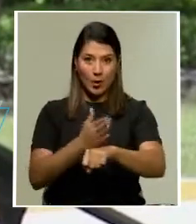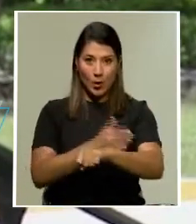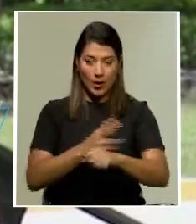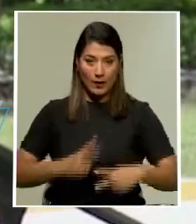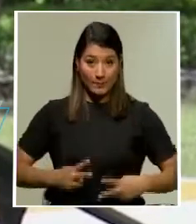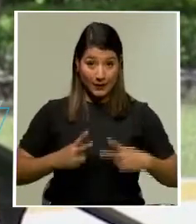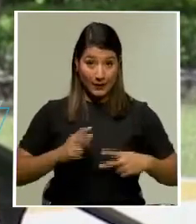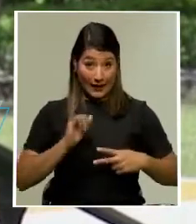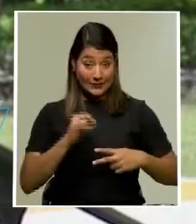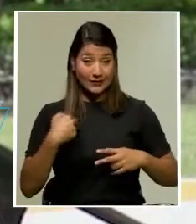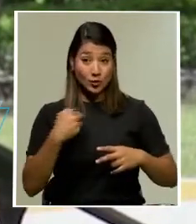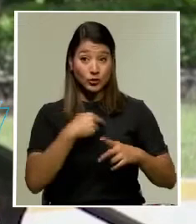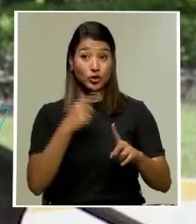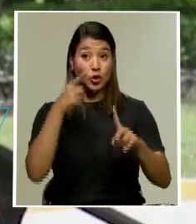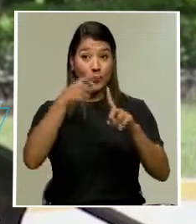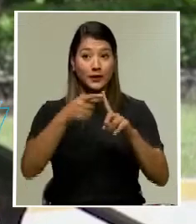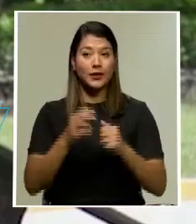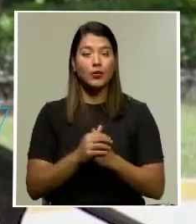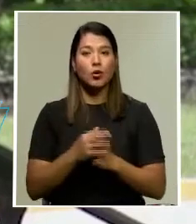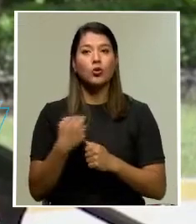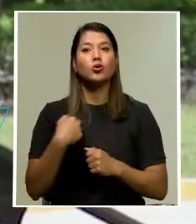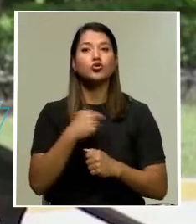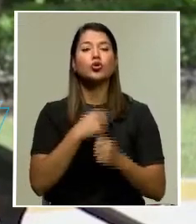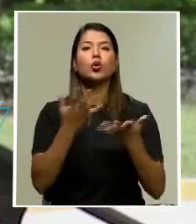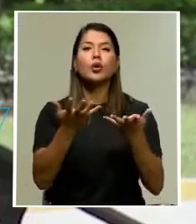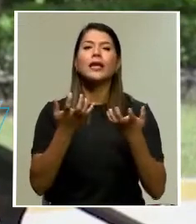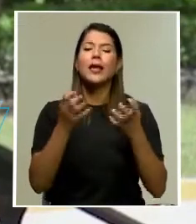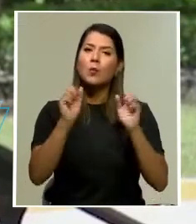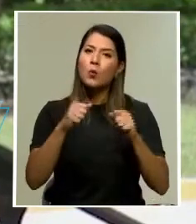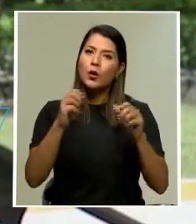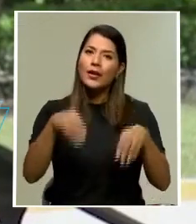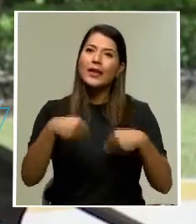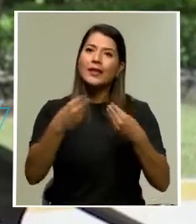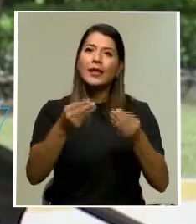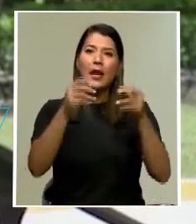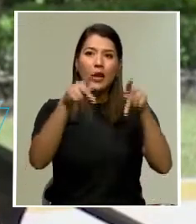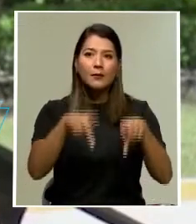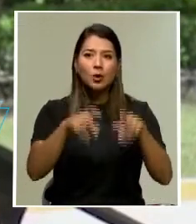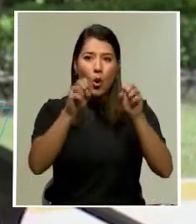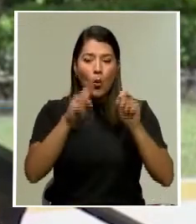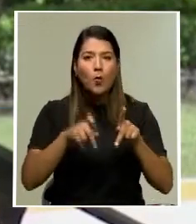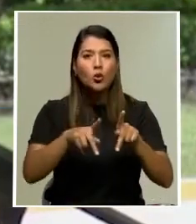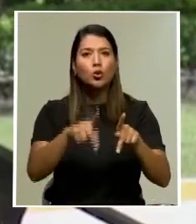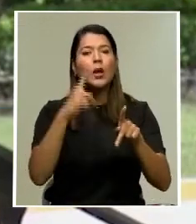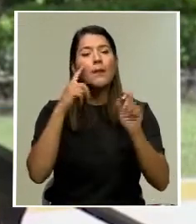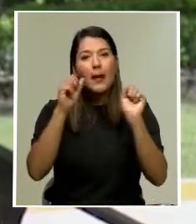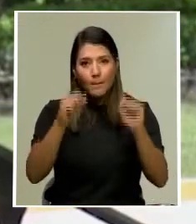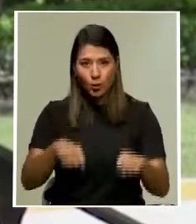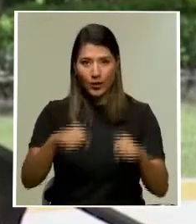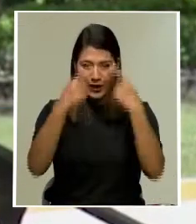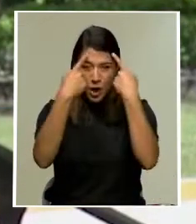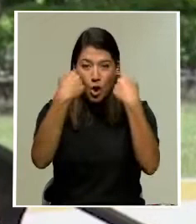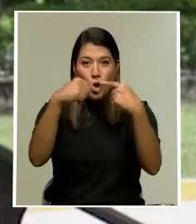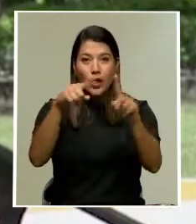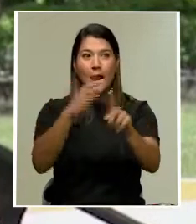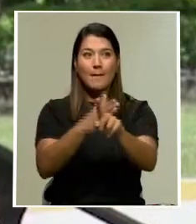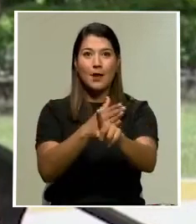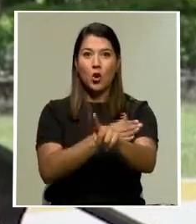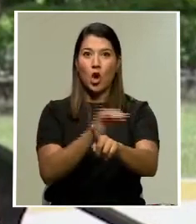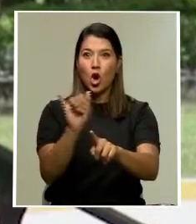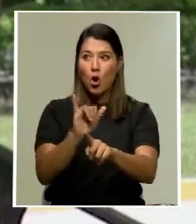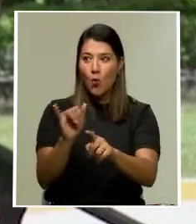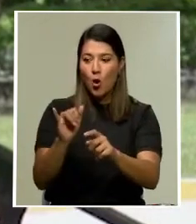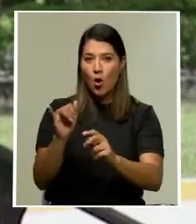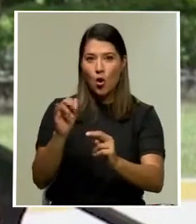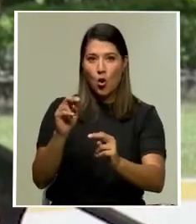programa que hoy presentamos. Brindarles a las personas una oportunidad para que puedan surgir como emprendedores sociales. Al mismo tiempo